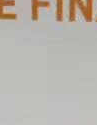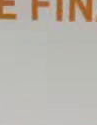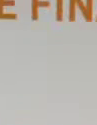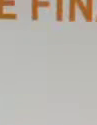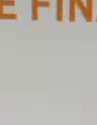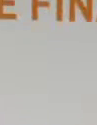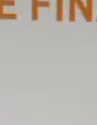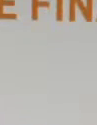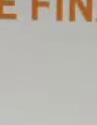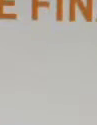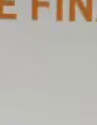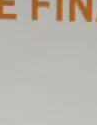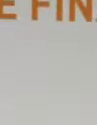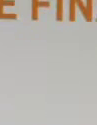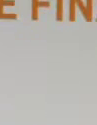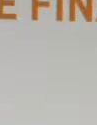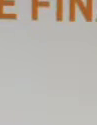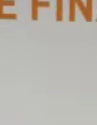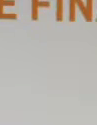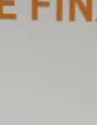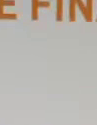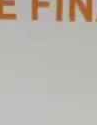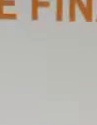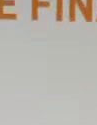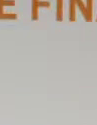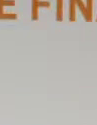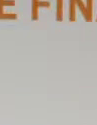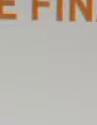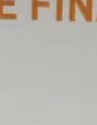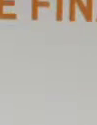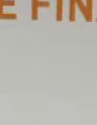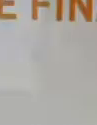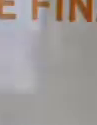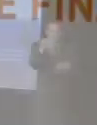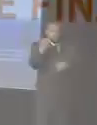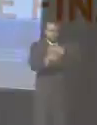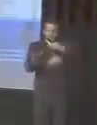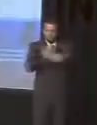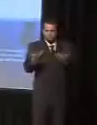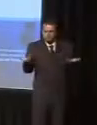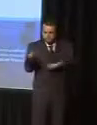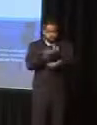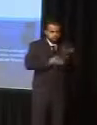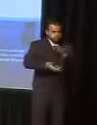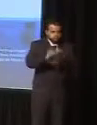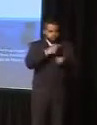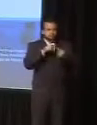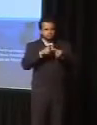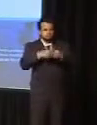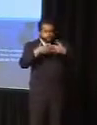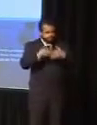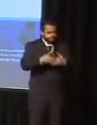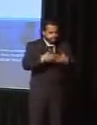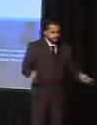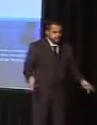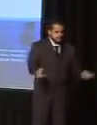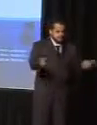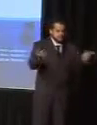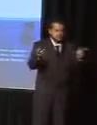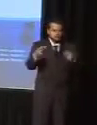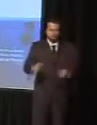en el sistema a pesar del hecho de que la riqueza está en todos lados a través de transacciones a través del comercio a través de las inversiones